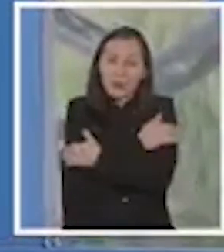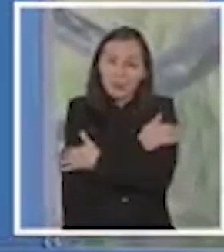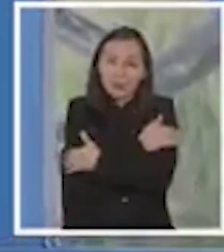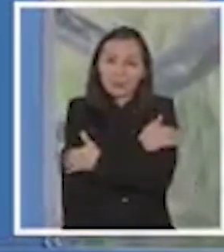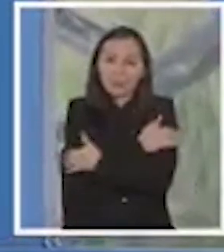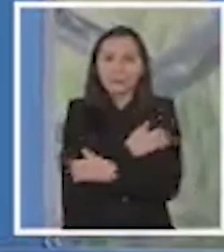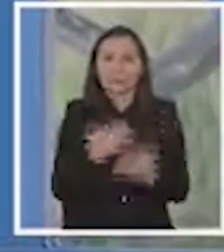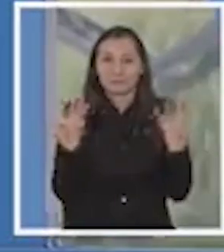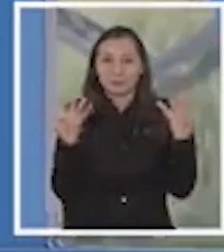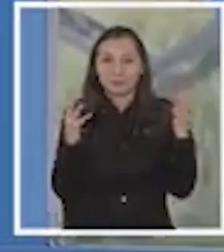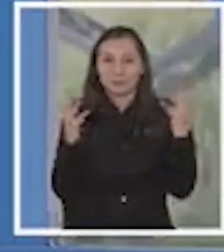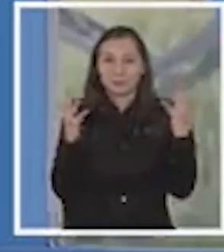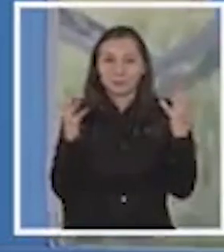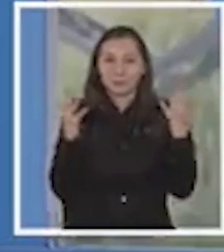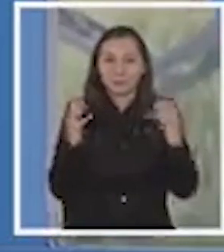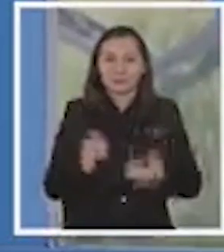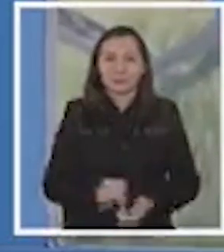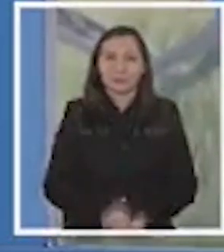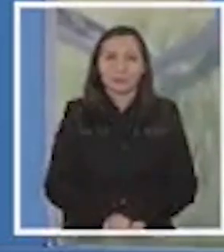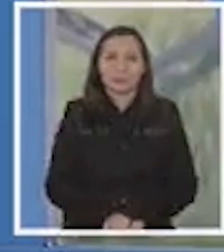abrazo.